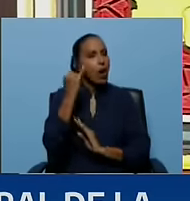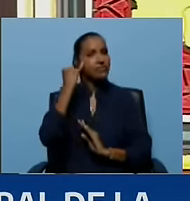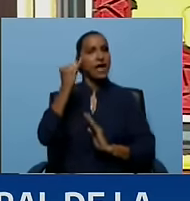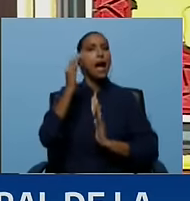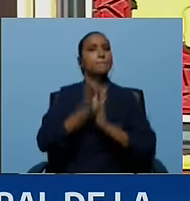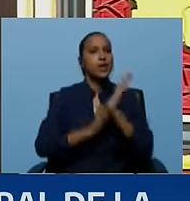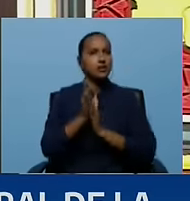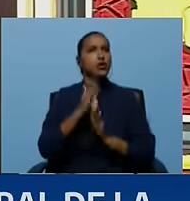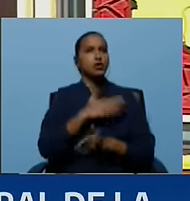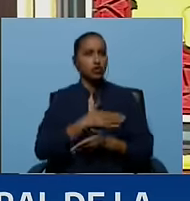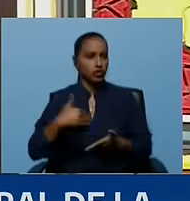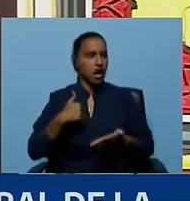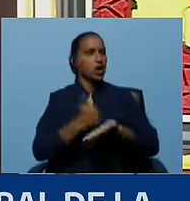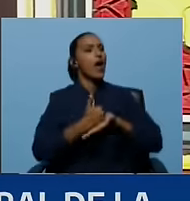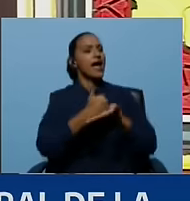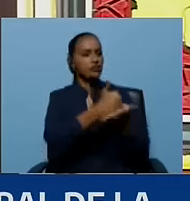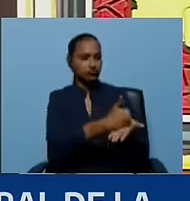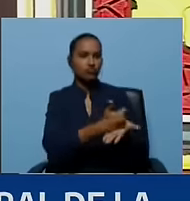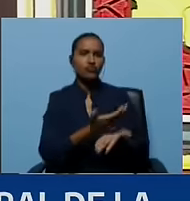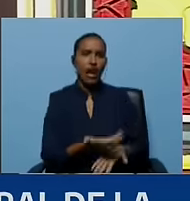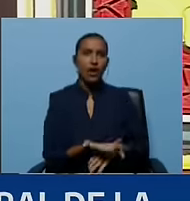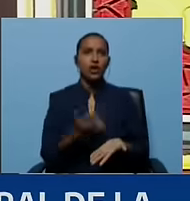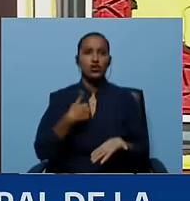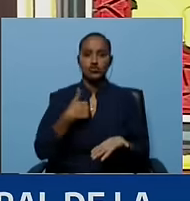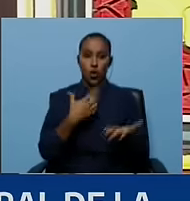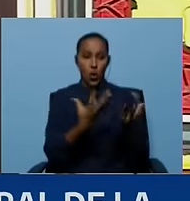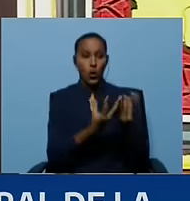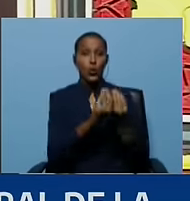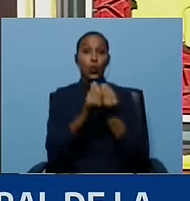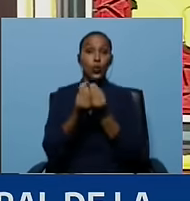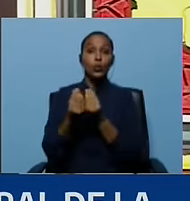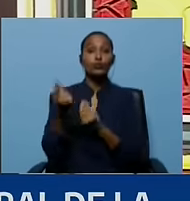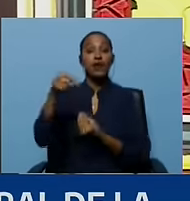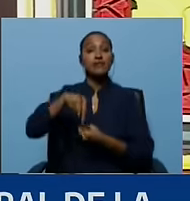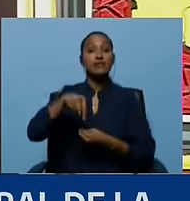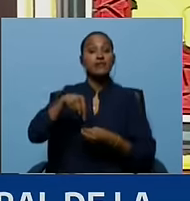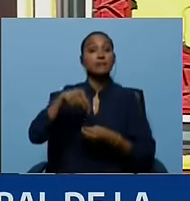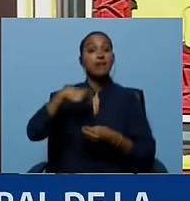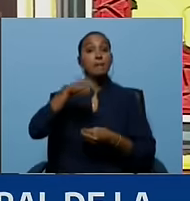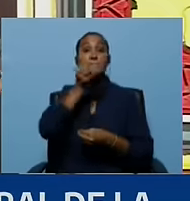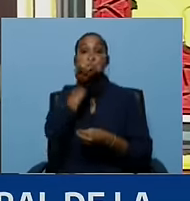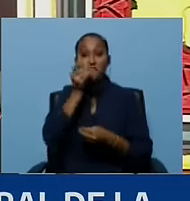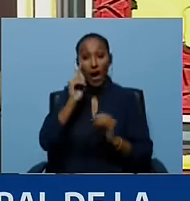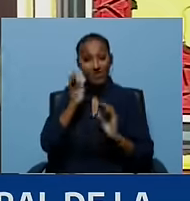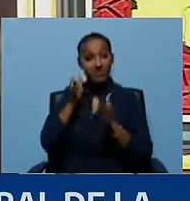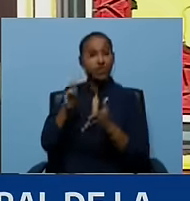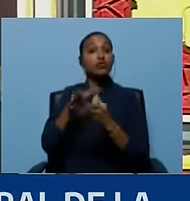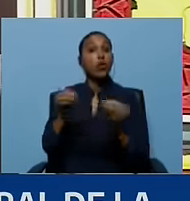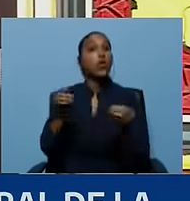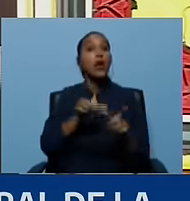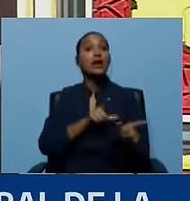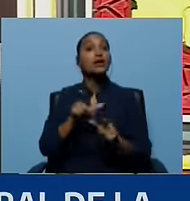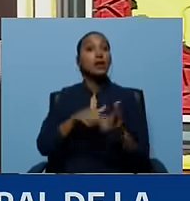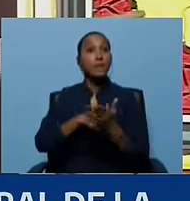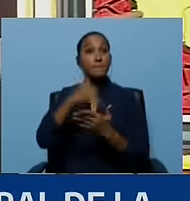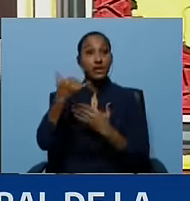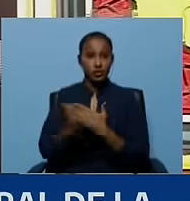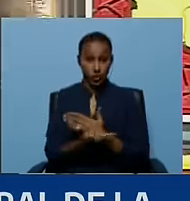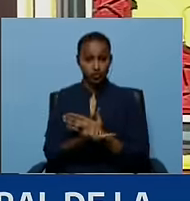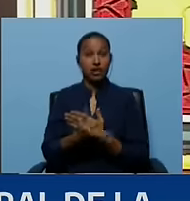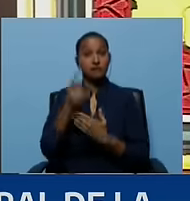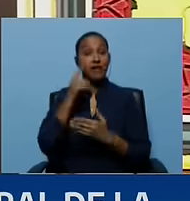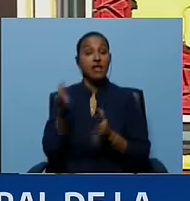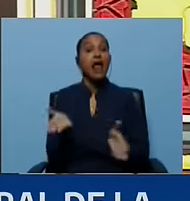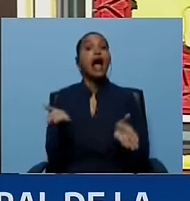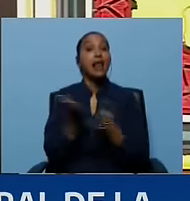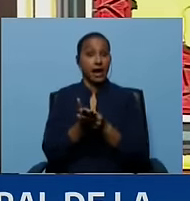quiero ayudar, me los traje para acá. Y fueron atendidos y ya todos deben estar con su proyecto. Ya sé, ahí mire, tiene la carpeta del